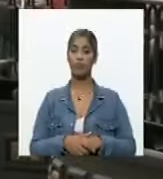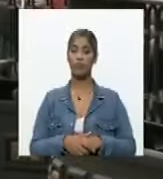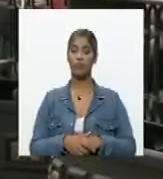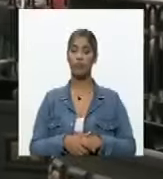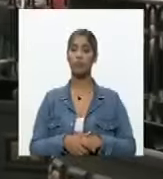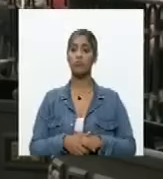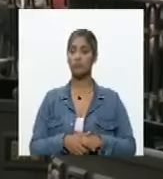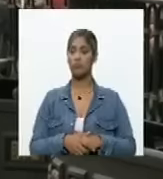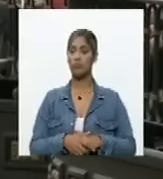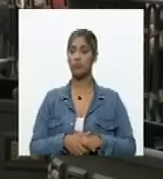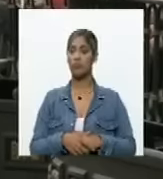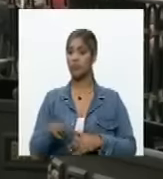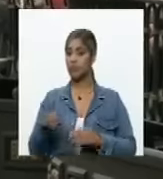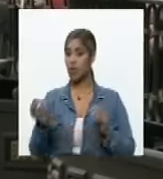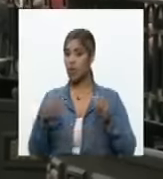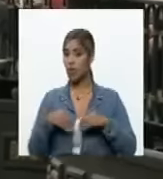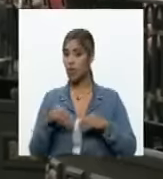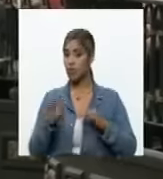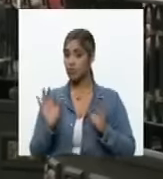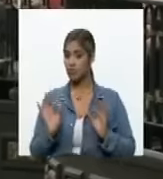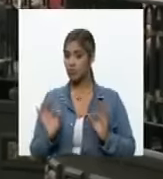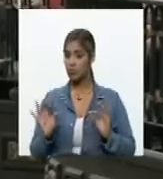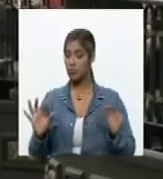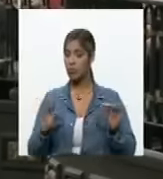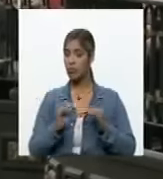De acuerdo, diputada Caut. Ok.